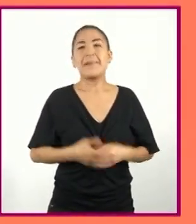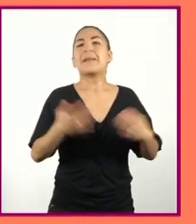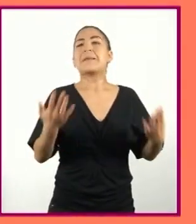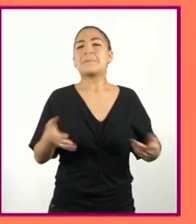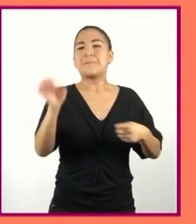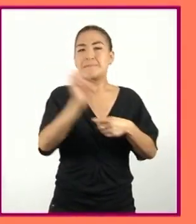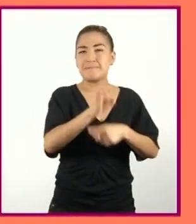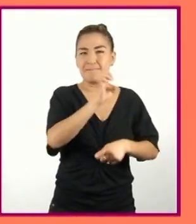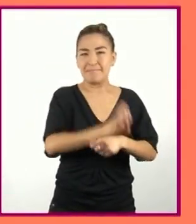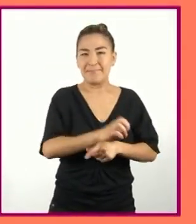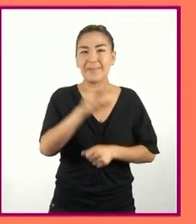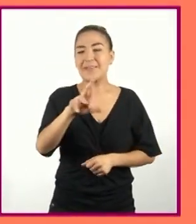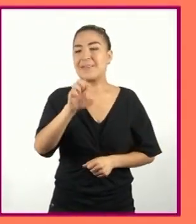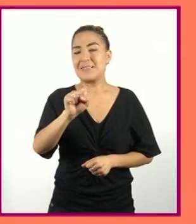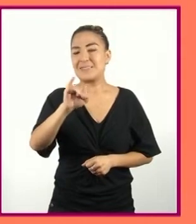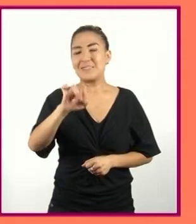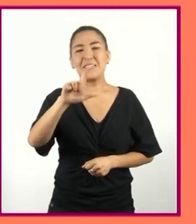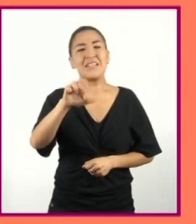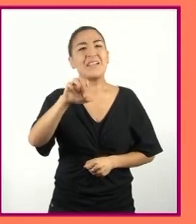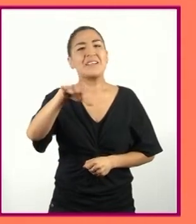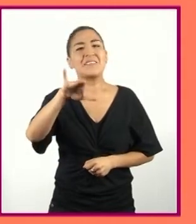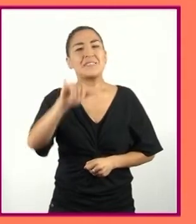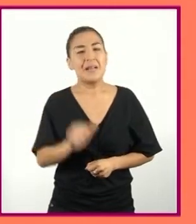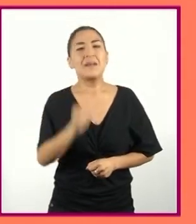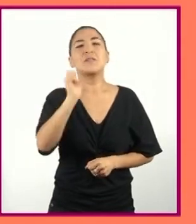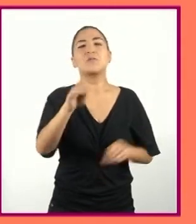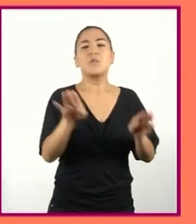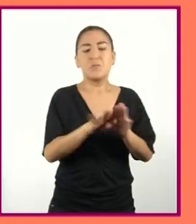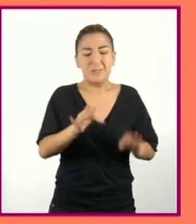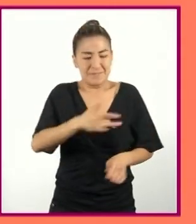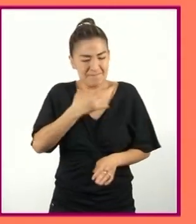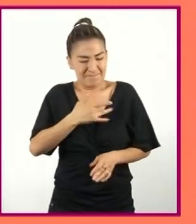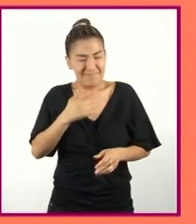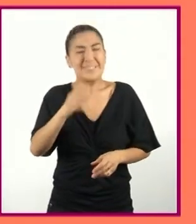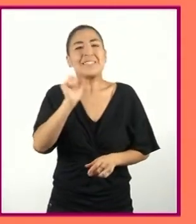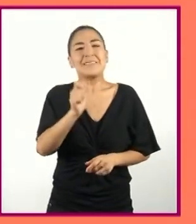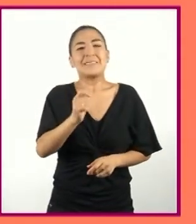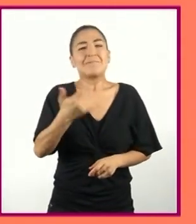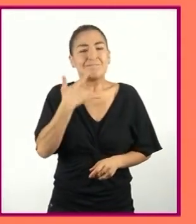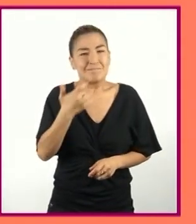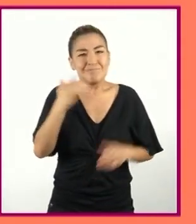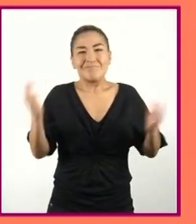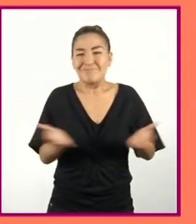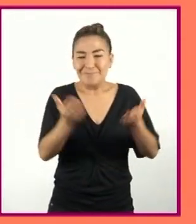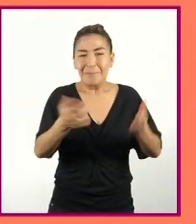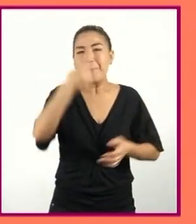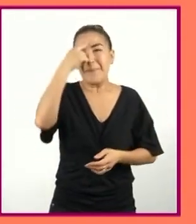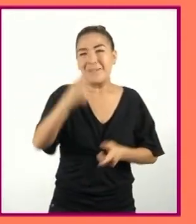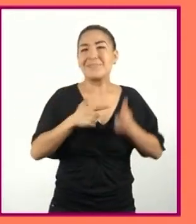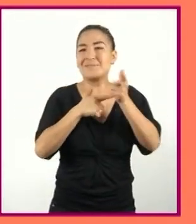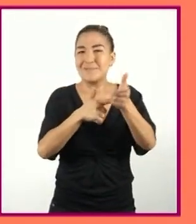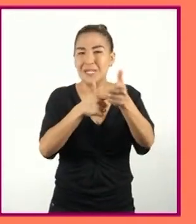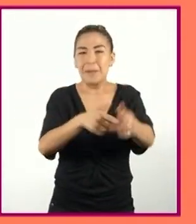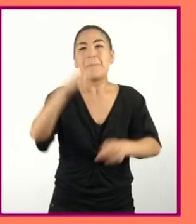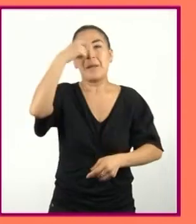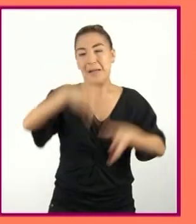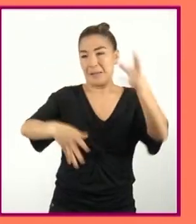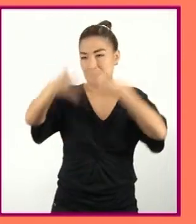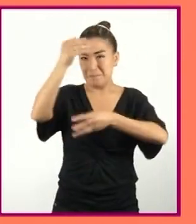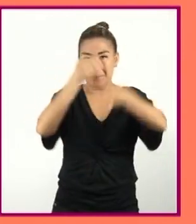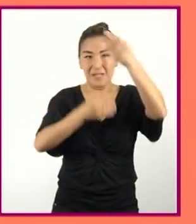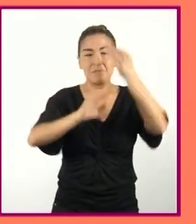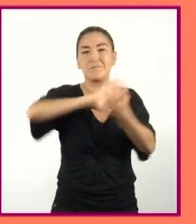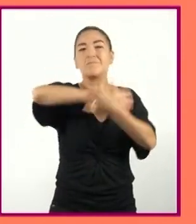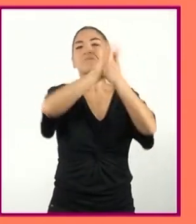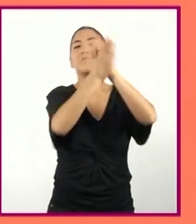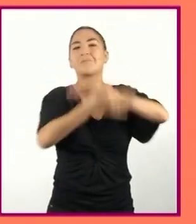Entonces, resiliencia es aquello que nos permite seguir adelante y aprender de lo que nos sucede para convertirnos